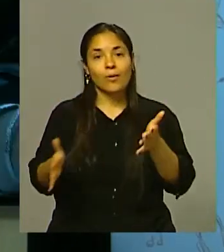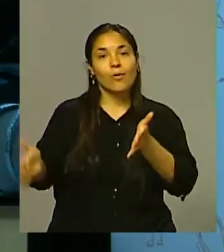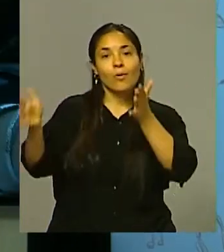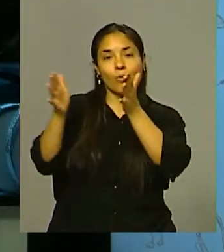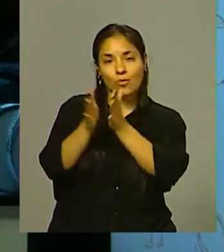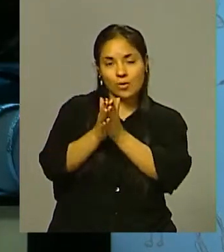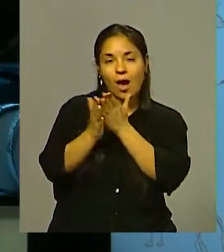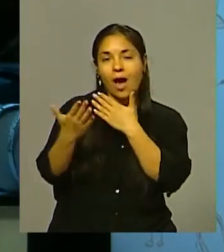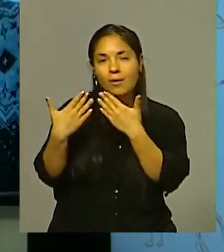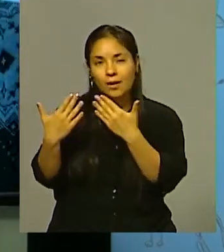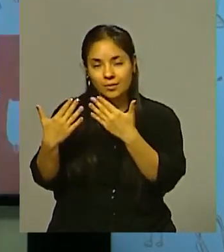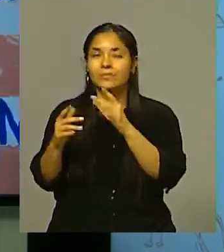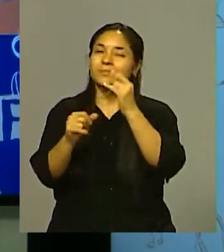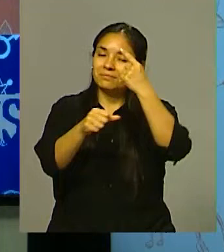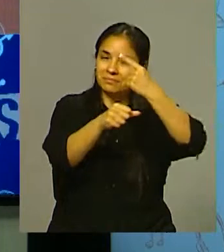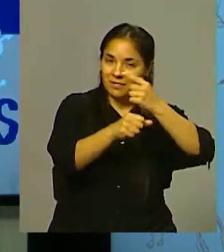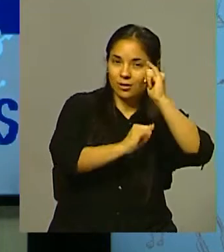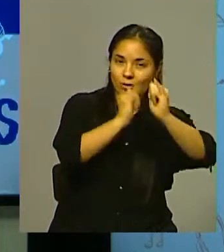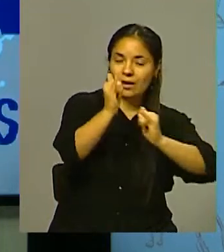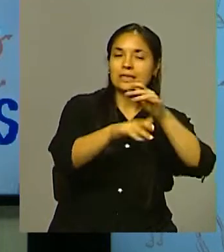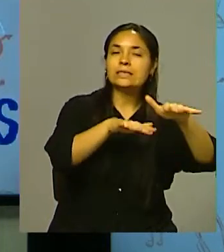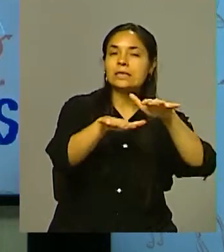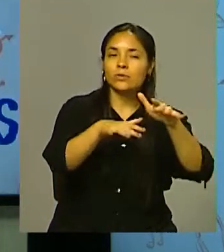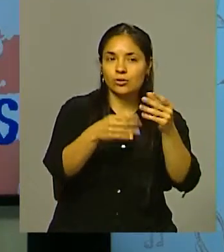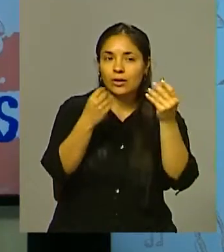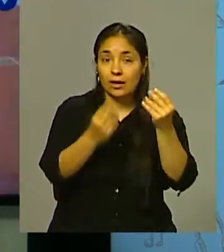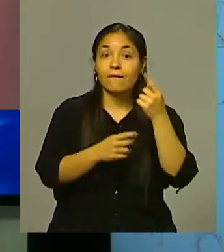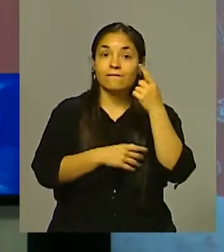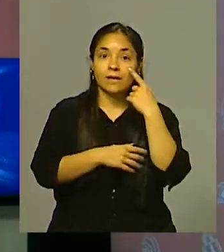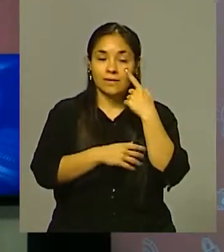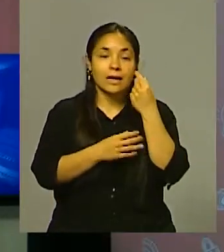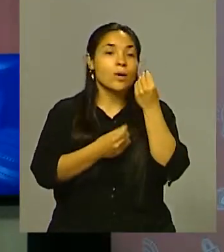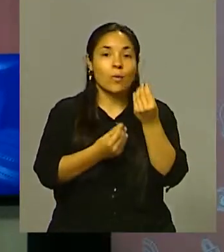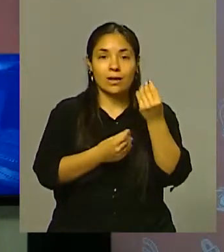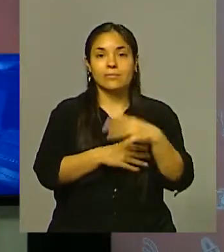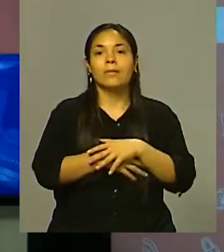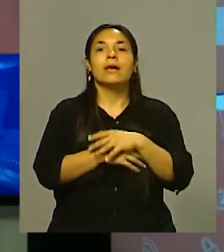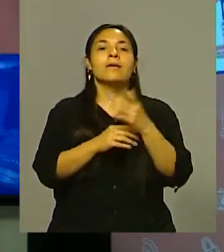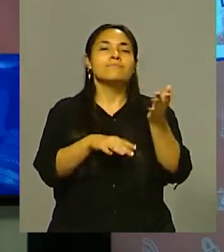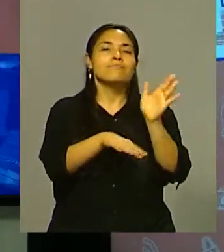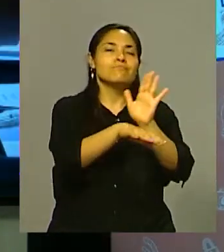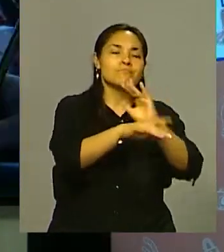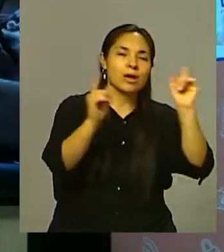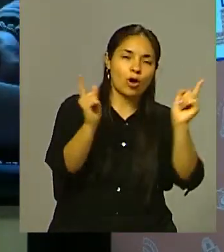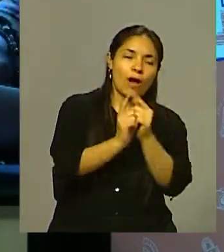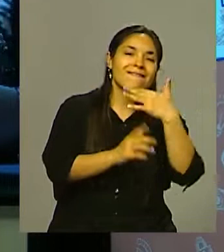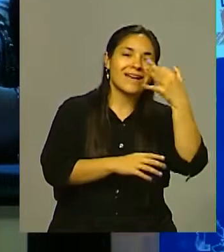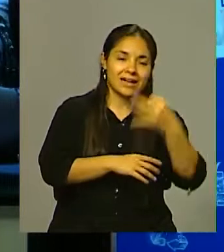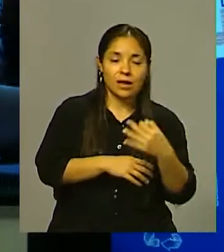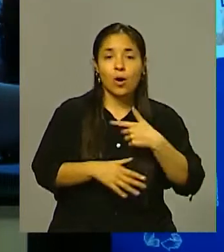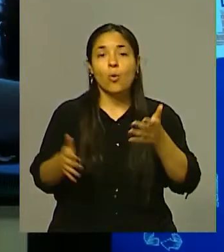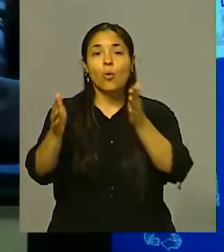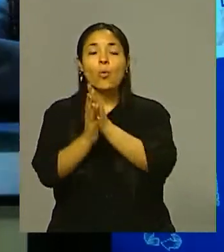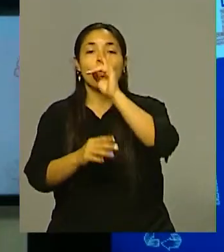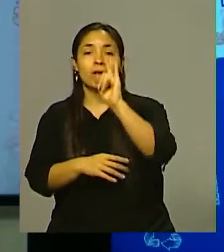primero vamos a ponerlos en conocimiento de una situación que se está viviendo y es la realización de un documental. La Universidad de Valencia junto a la